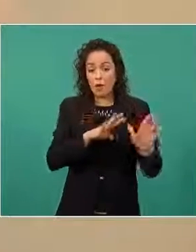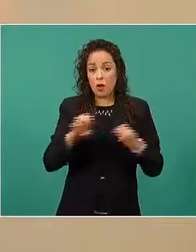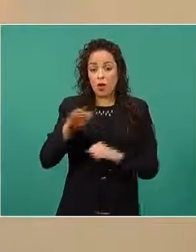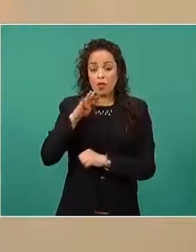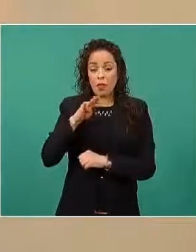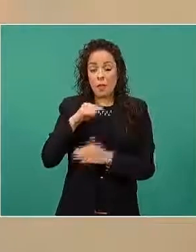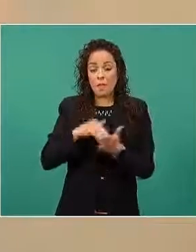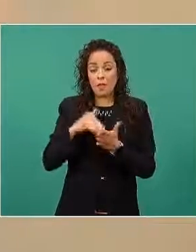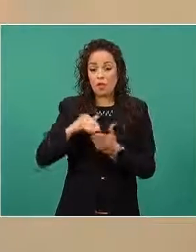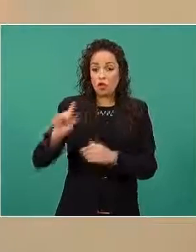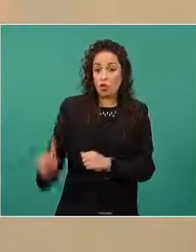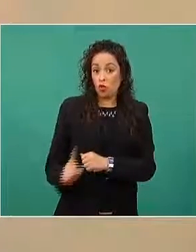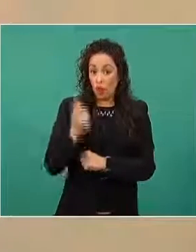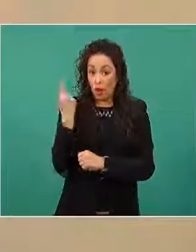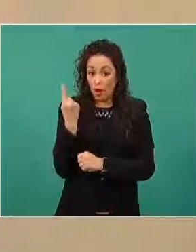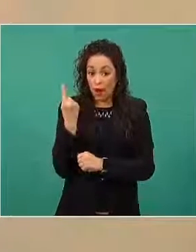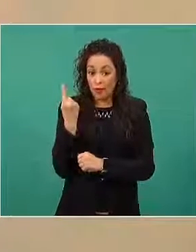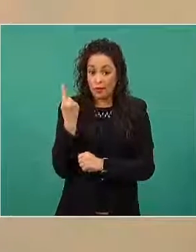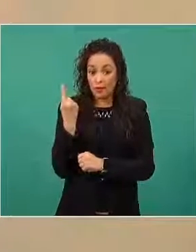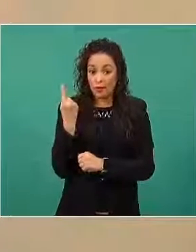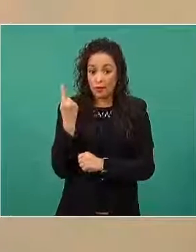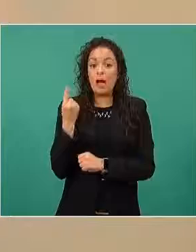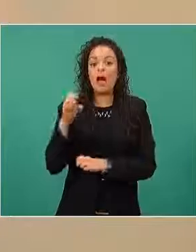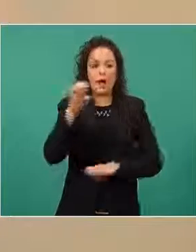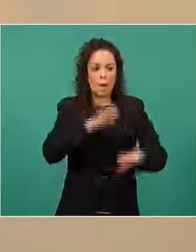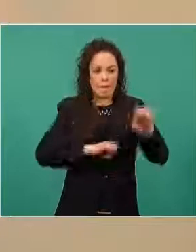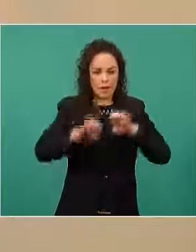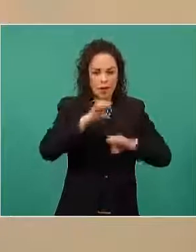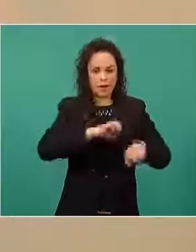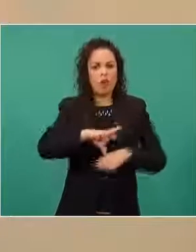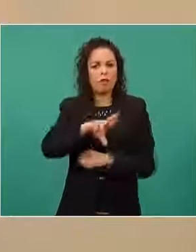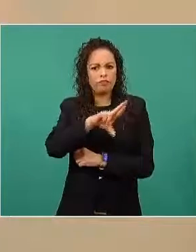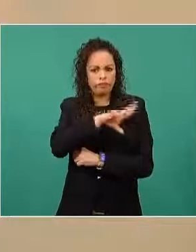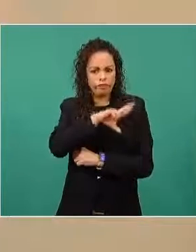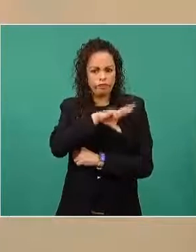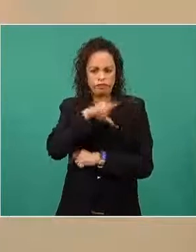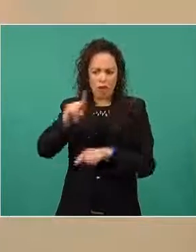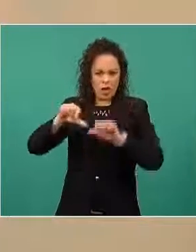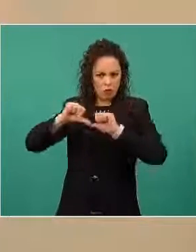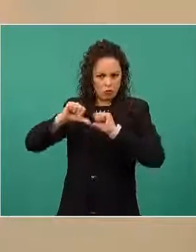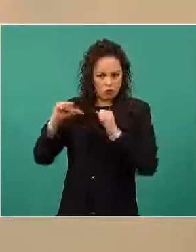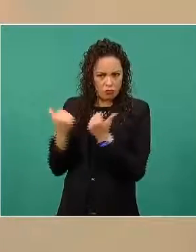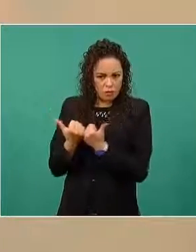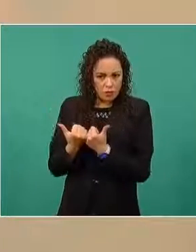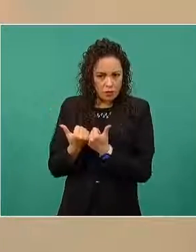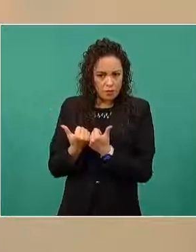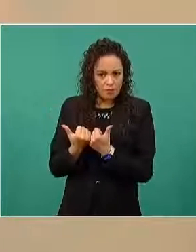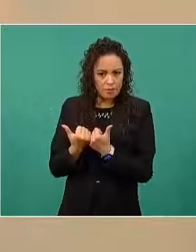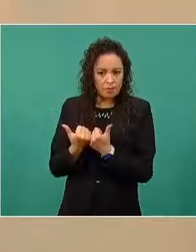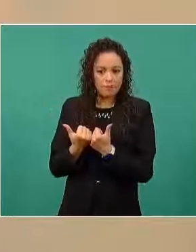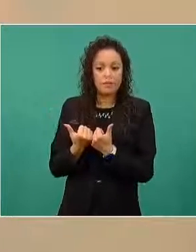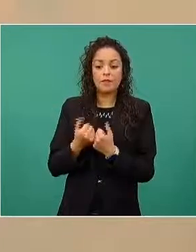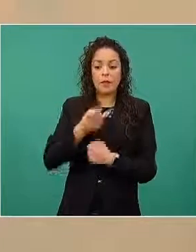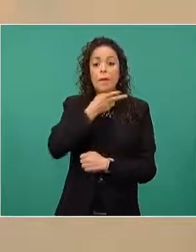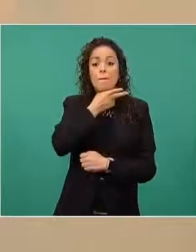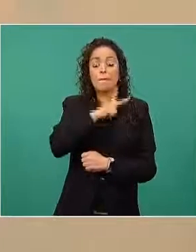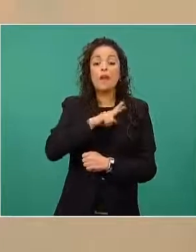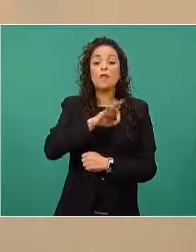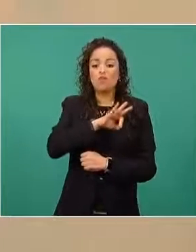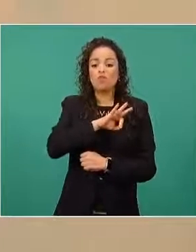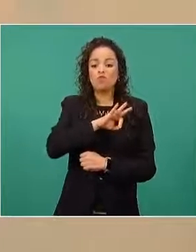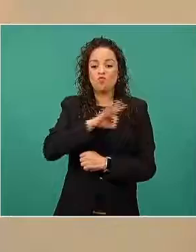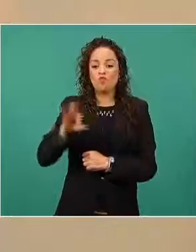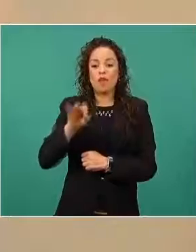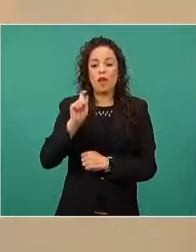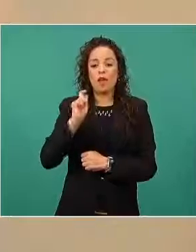de dólares por parte de privados, una asociación con privados, Pemex podría